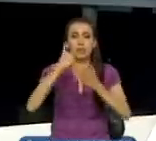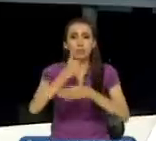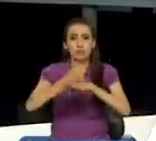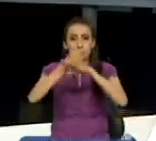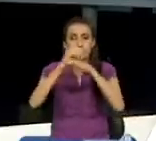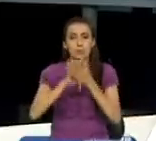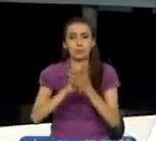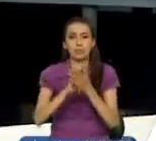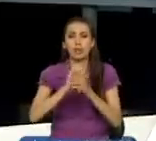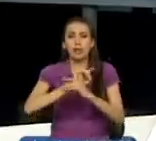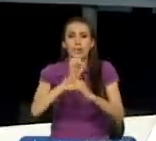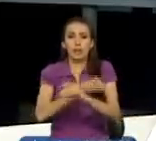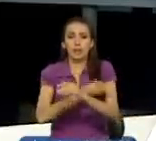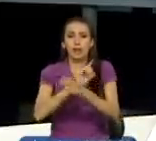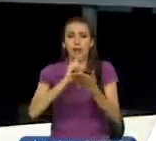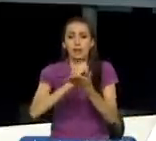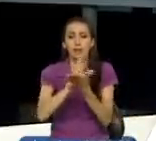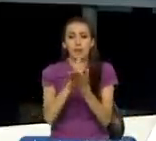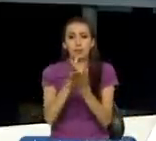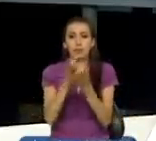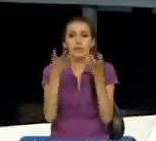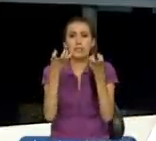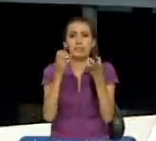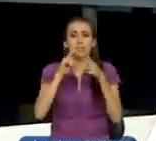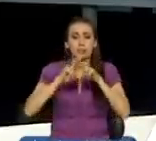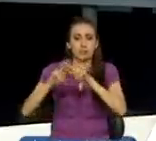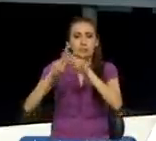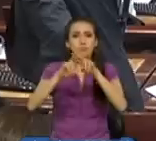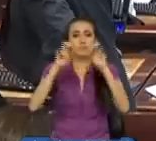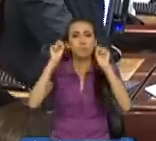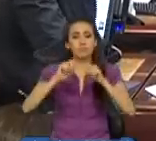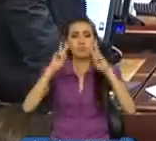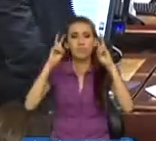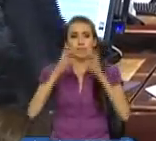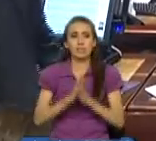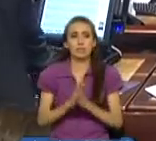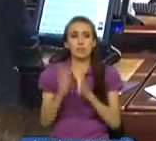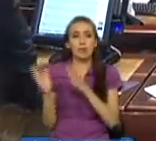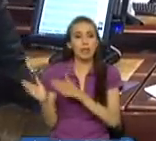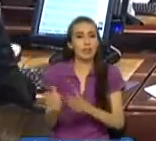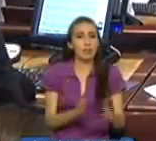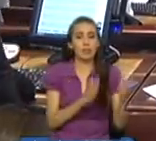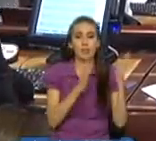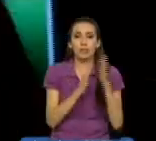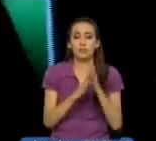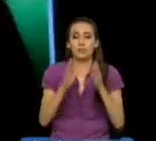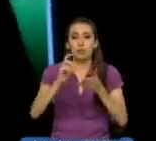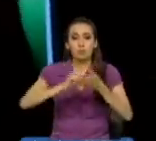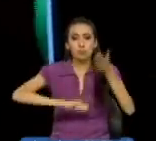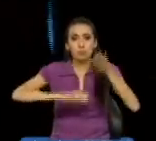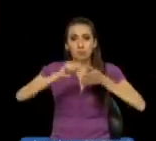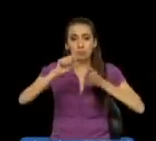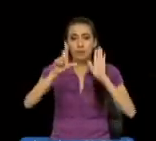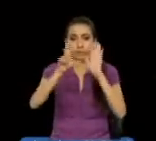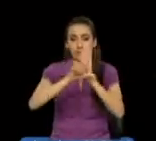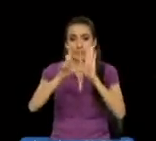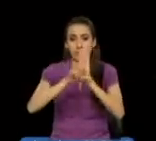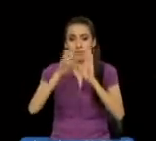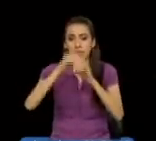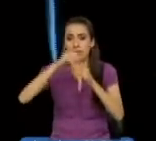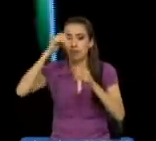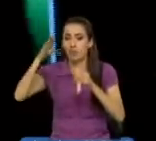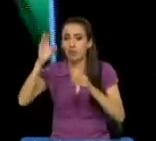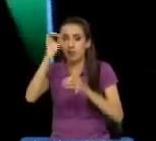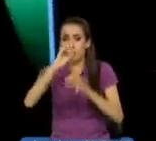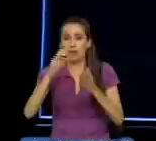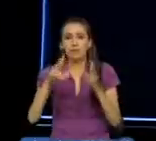legislativo existe la apertura para analizar el tema luego de su aprobación en diciembre de 2016 la Ley Orgánica para evitar la especulación